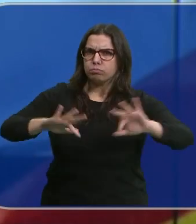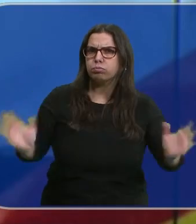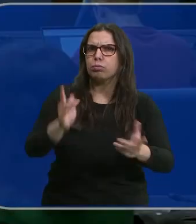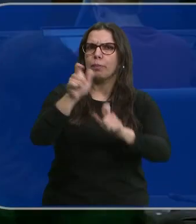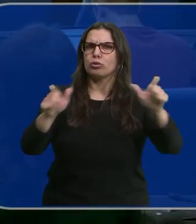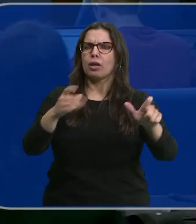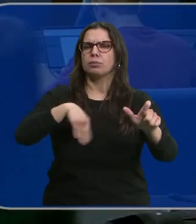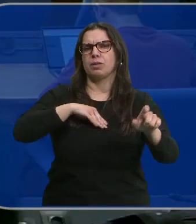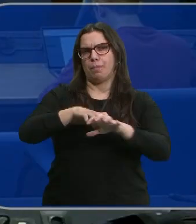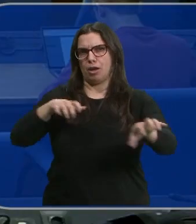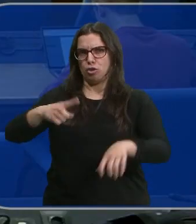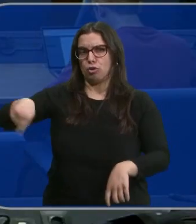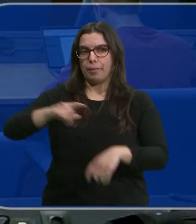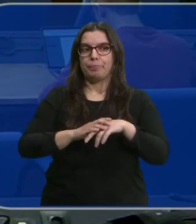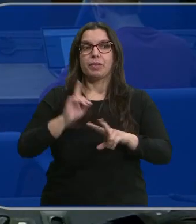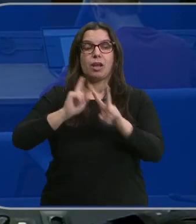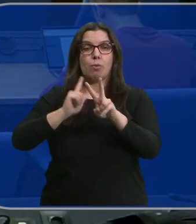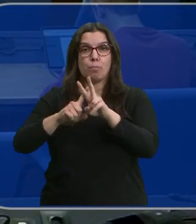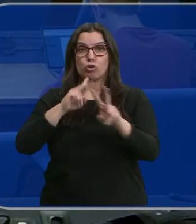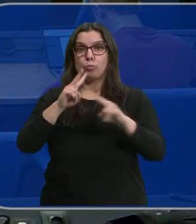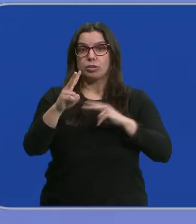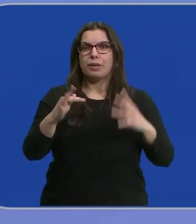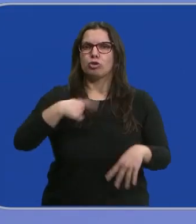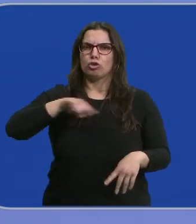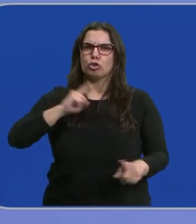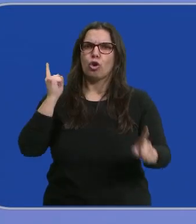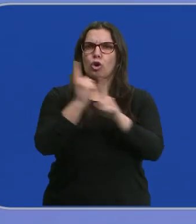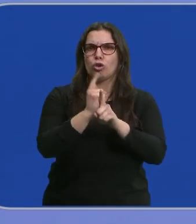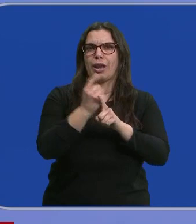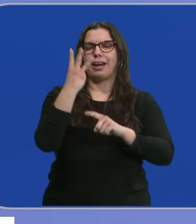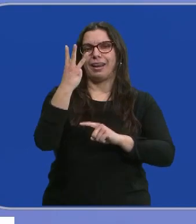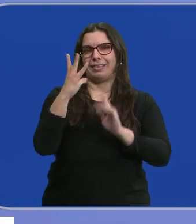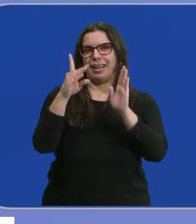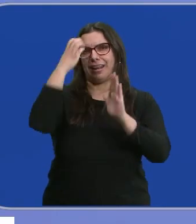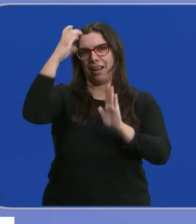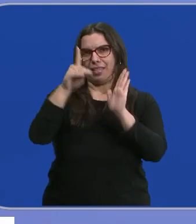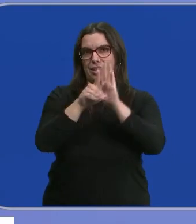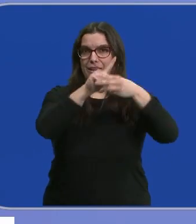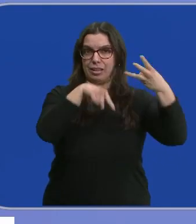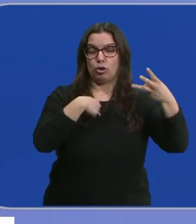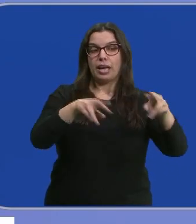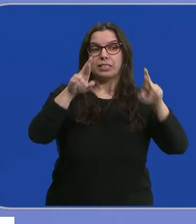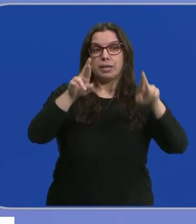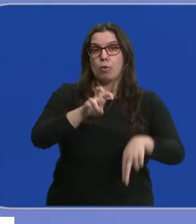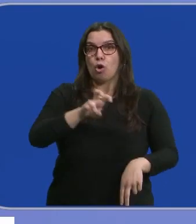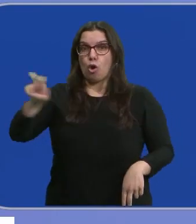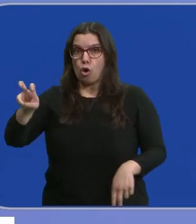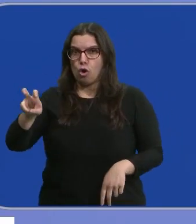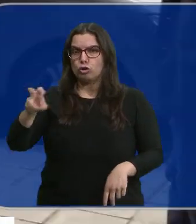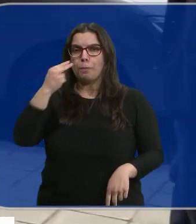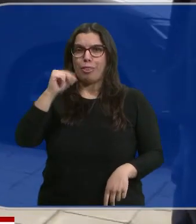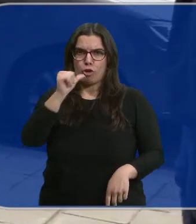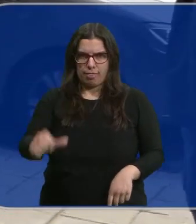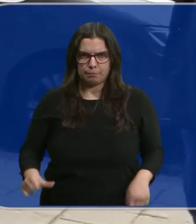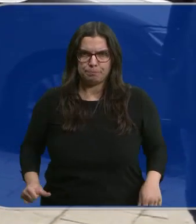los españoles. Una respuesta que a Vox le queda corta. Vamos a votar en contra de los 3 reales decretos y esperamos que a otros no les tiemblen las